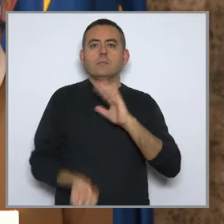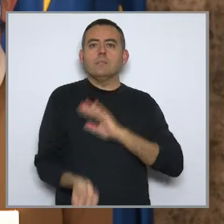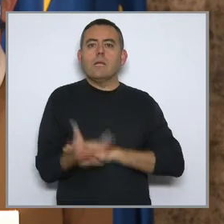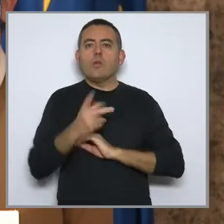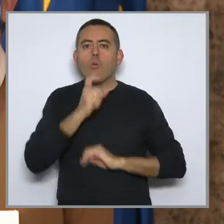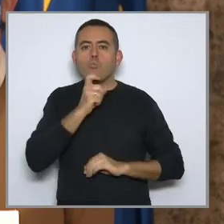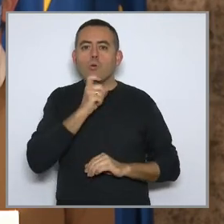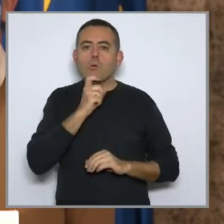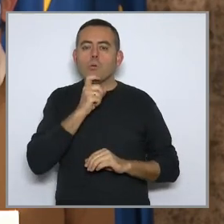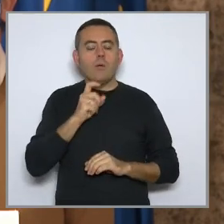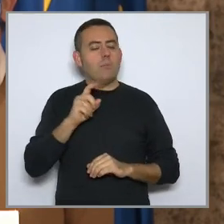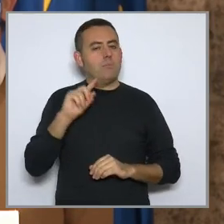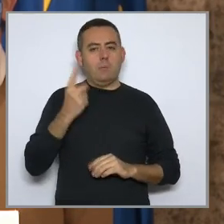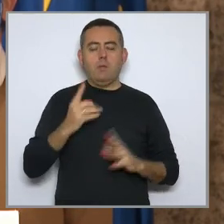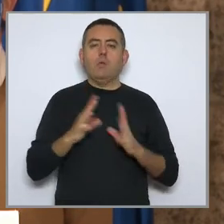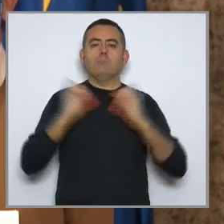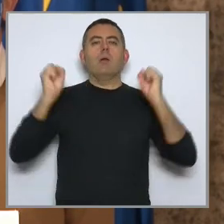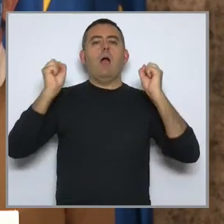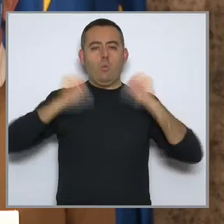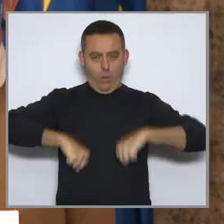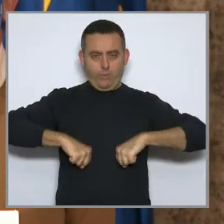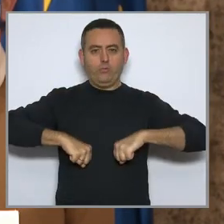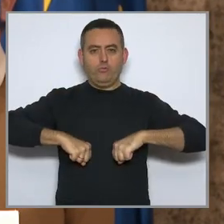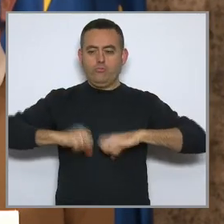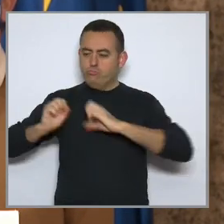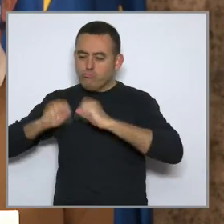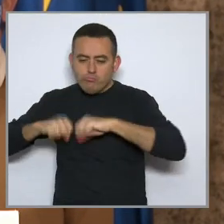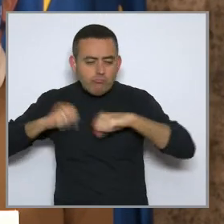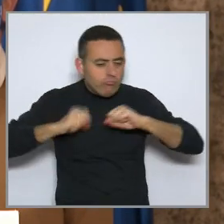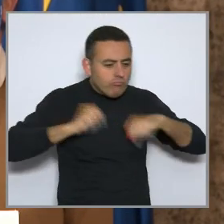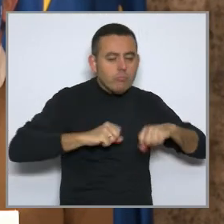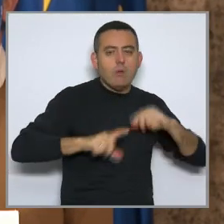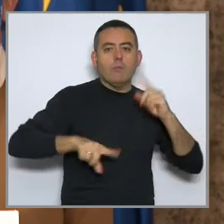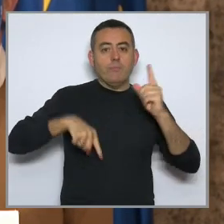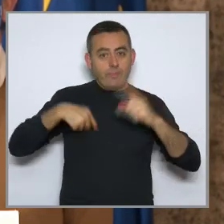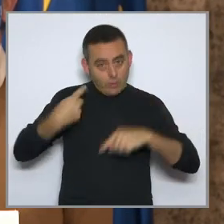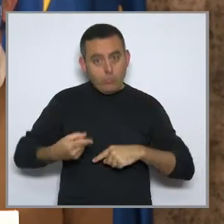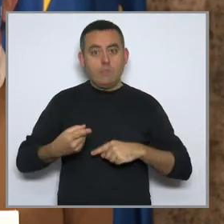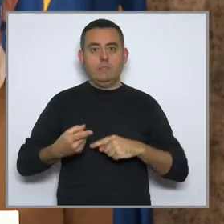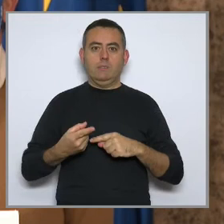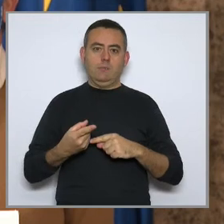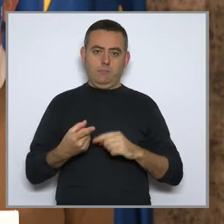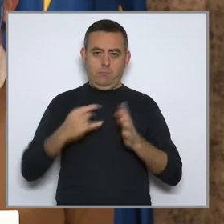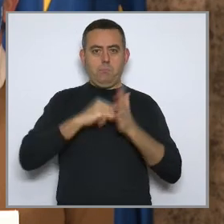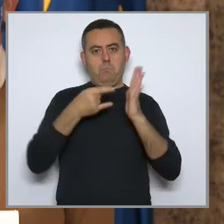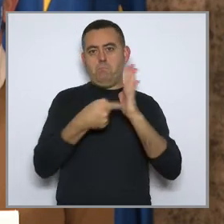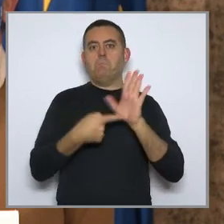de acuerdos que representan los acuerdos alsemnos.